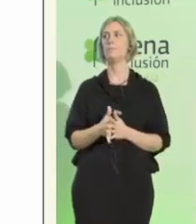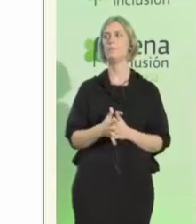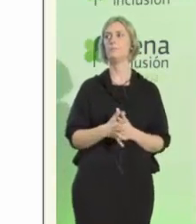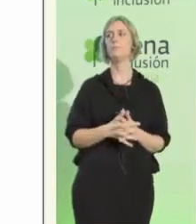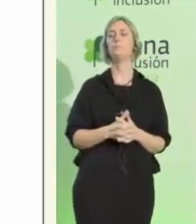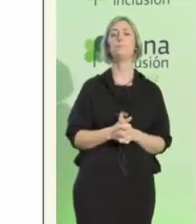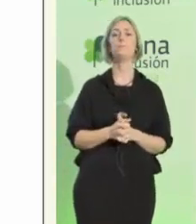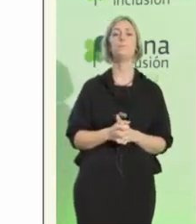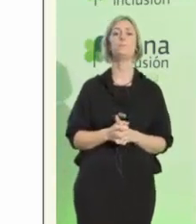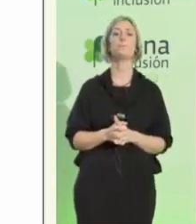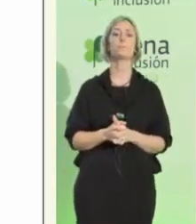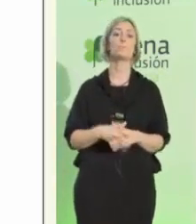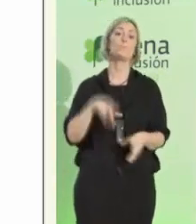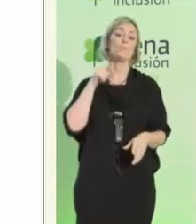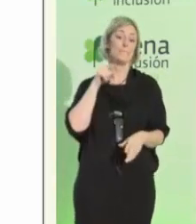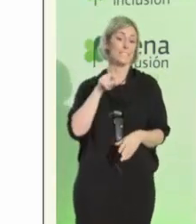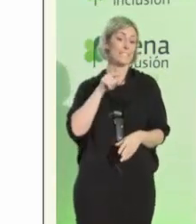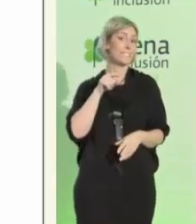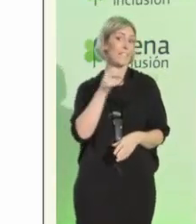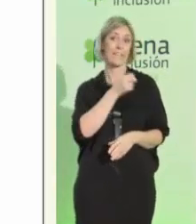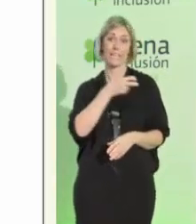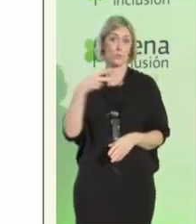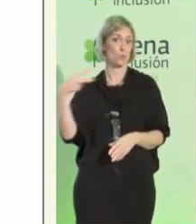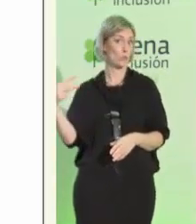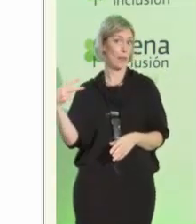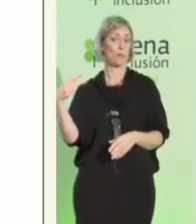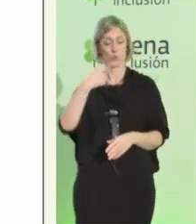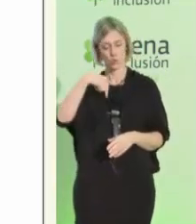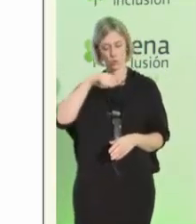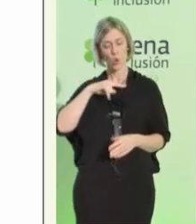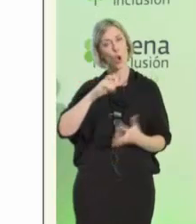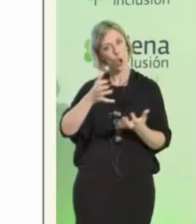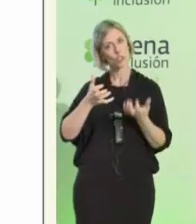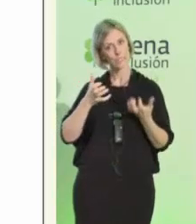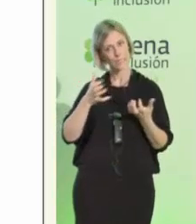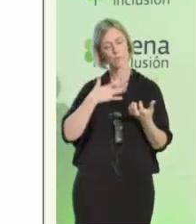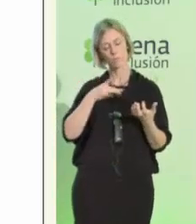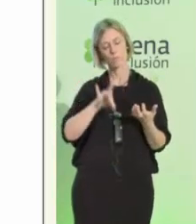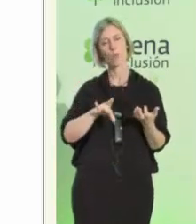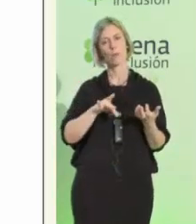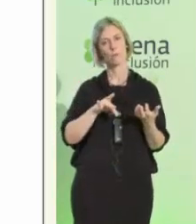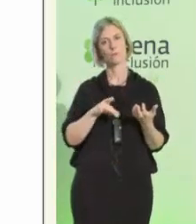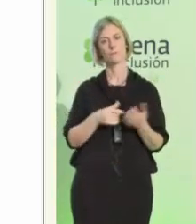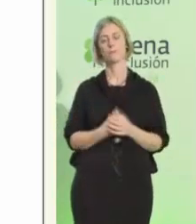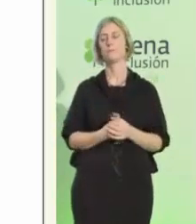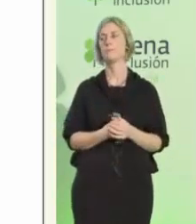Y ese es el resultado que se puede conseguir.